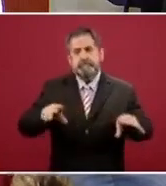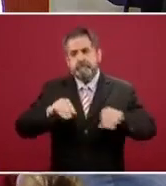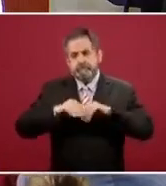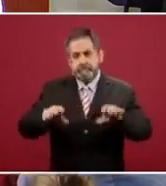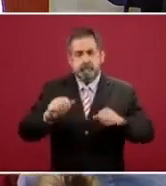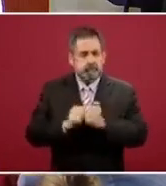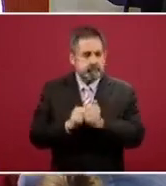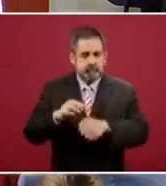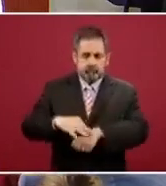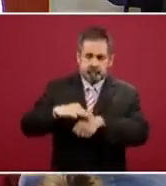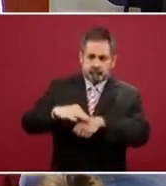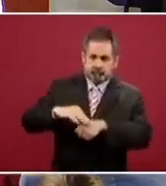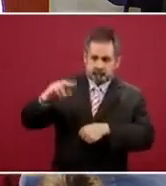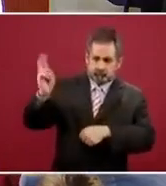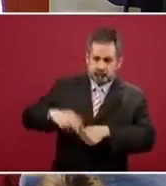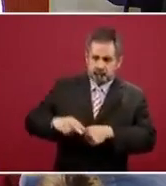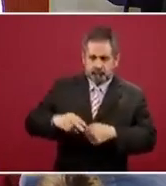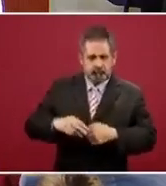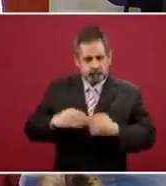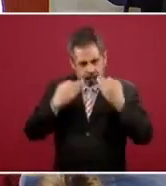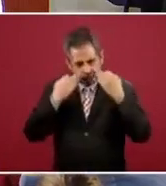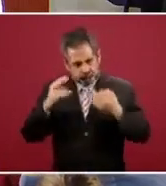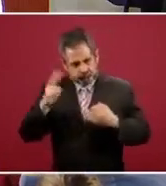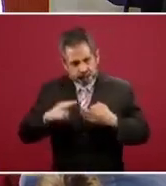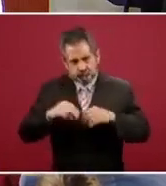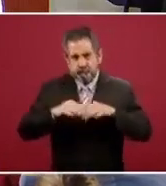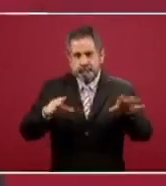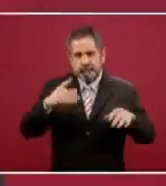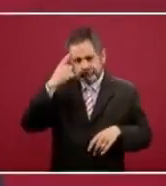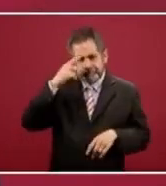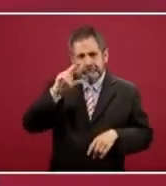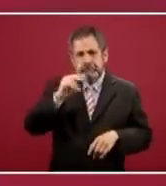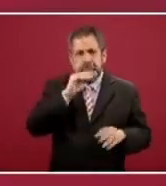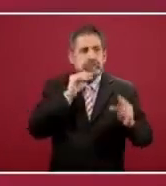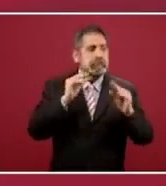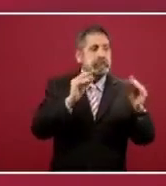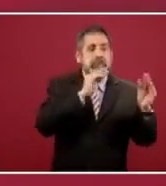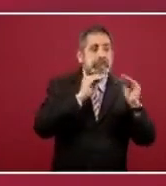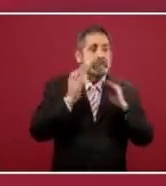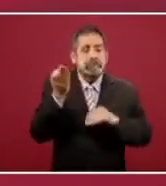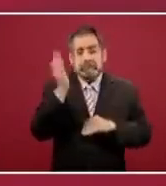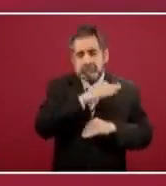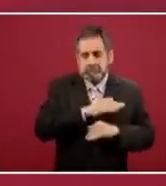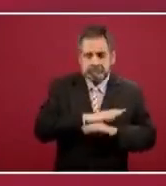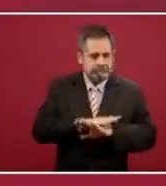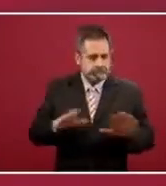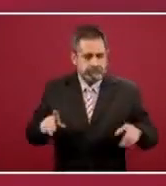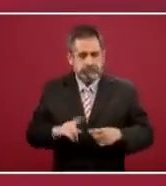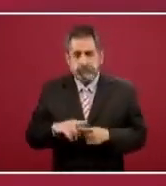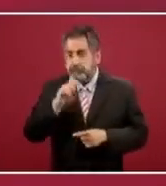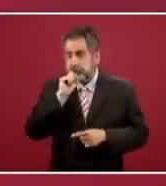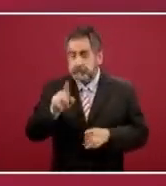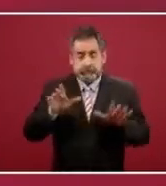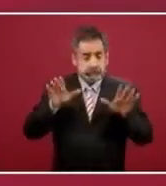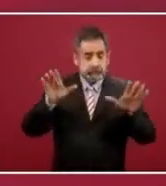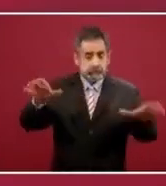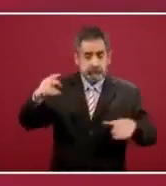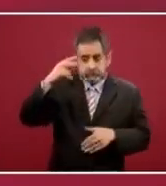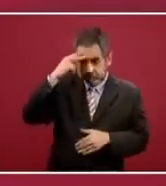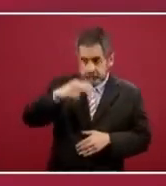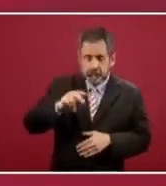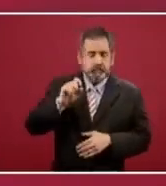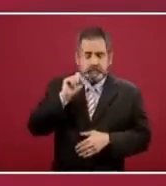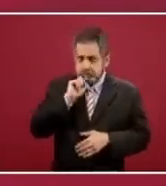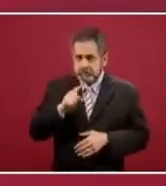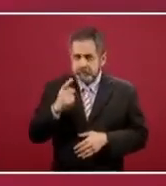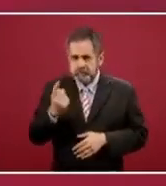creíble, verificable y que se disminuyan los rumores y las falsedades. Con Aeroméxico, desde